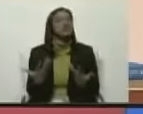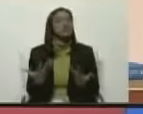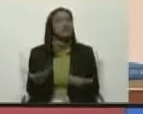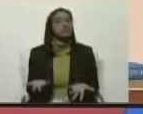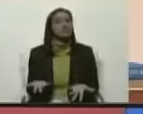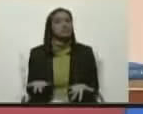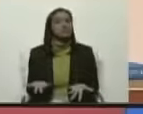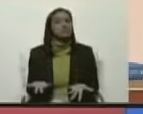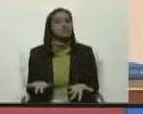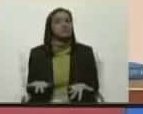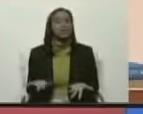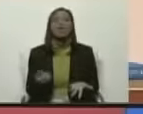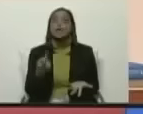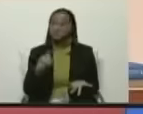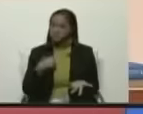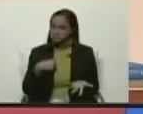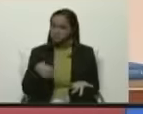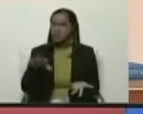tienen larga vida.